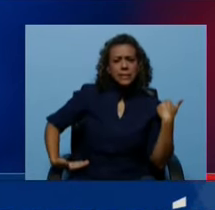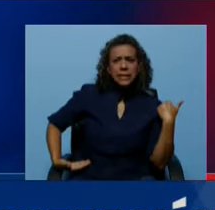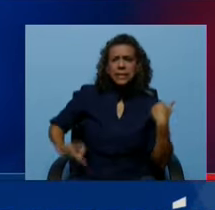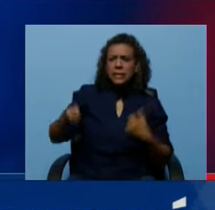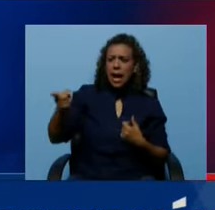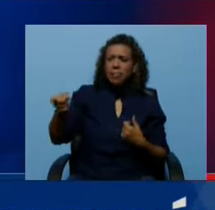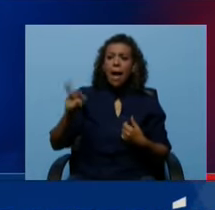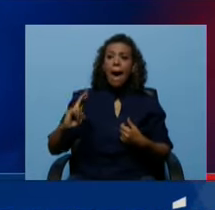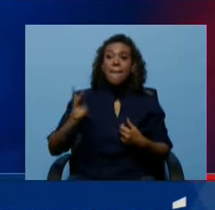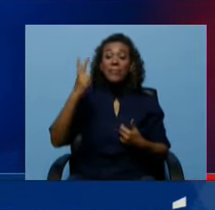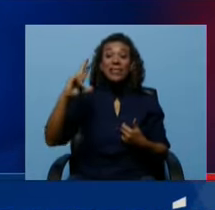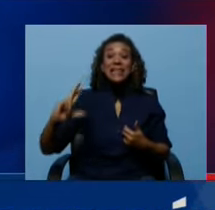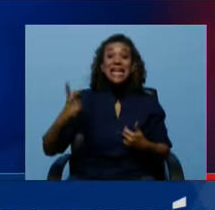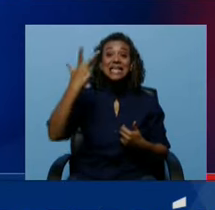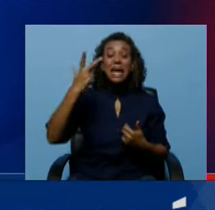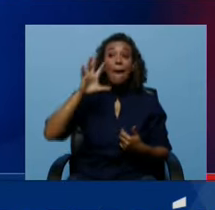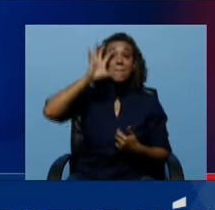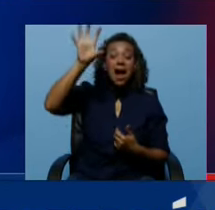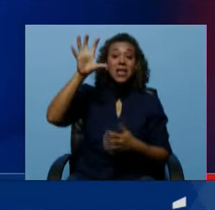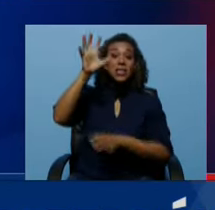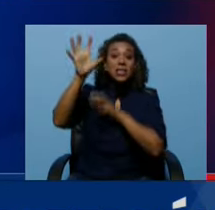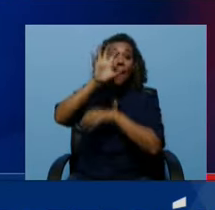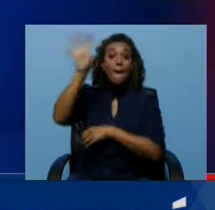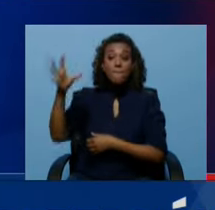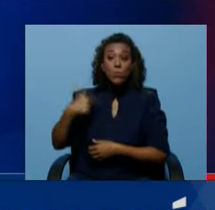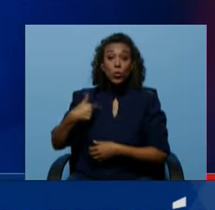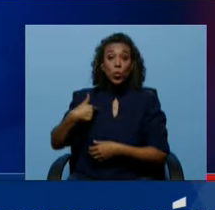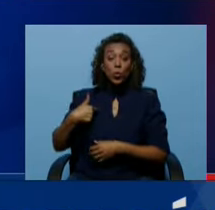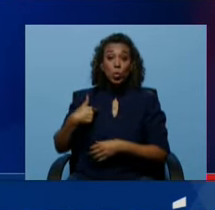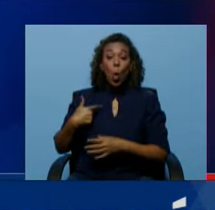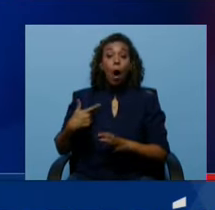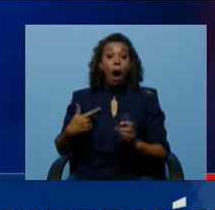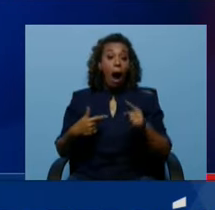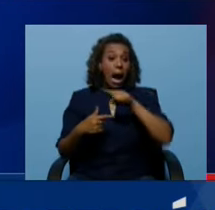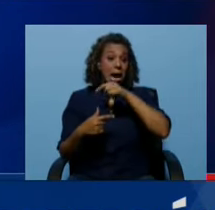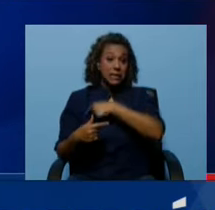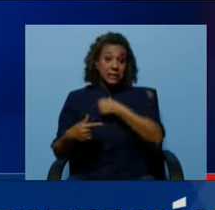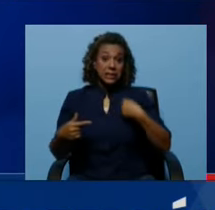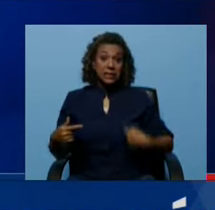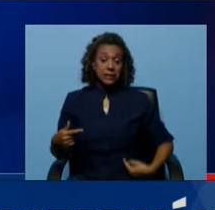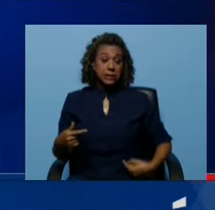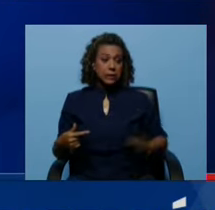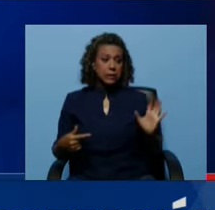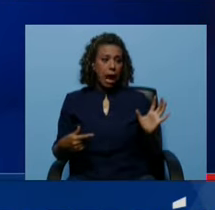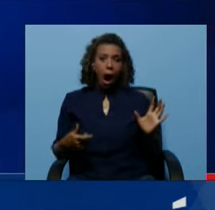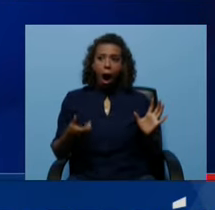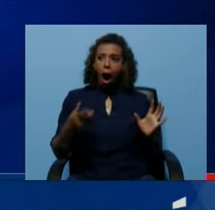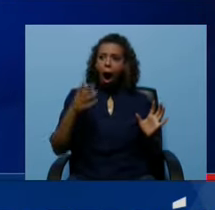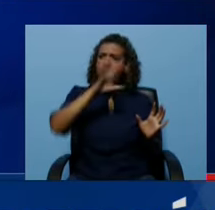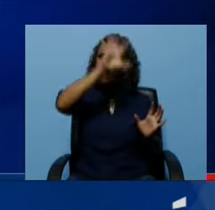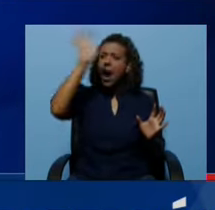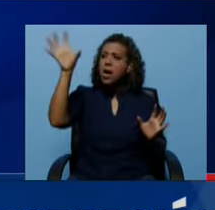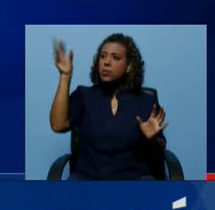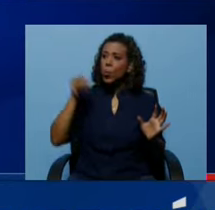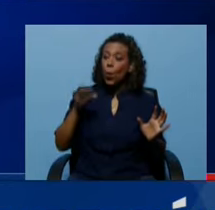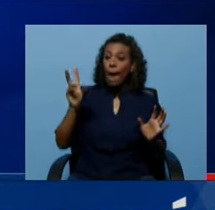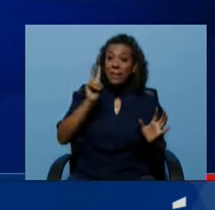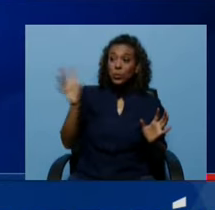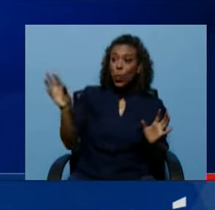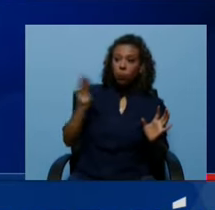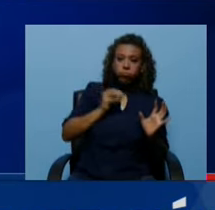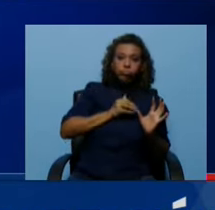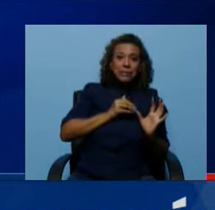Fuimos el tercer país del mundo con que China estableció una asociación